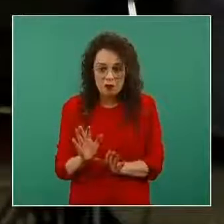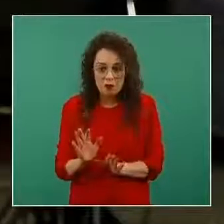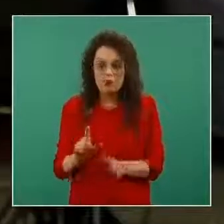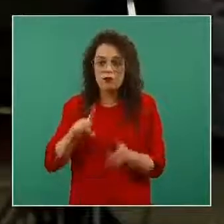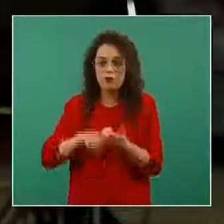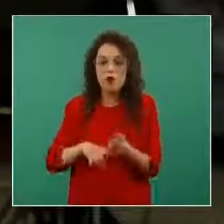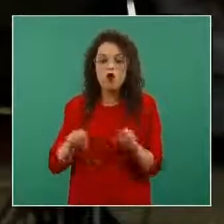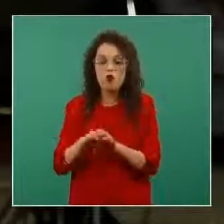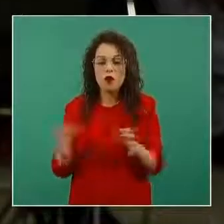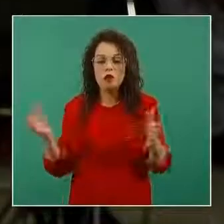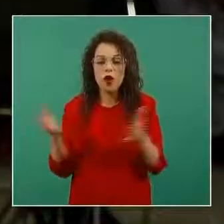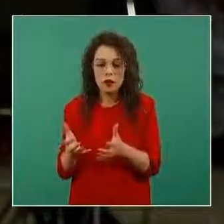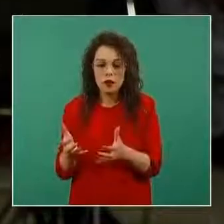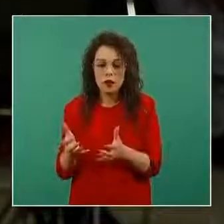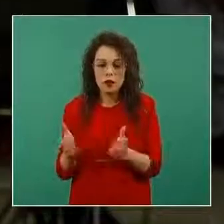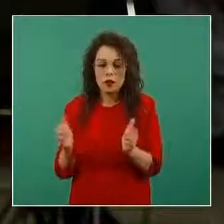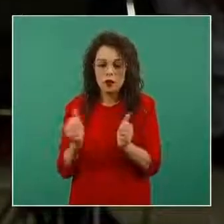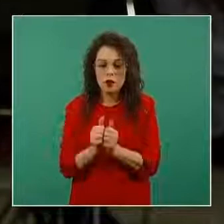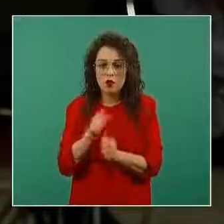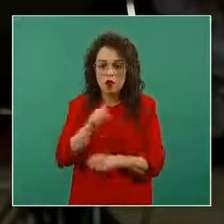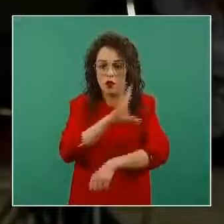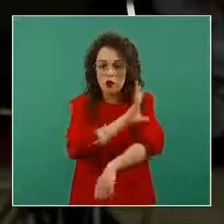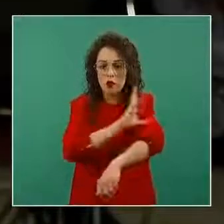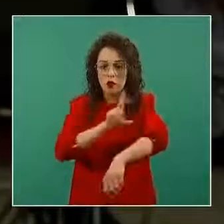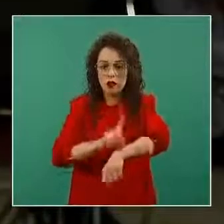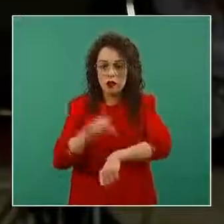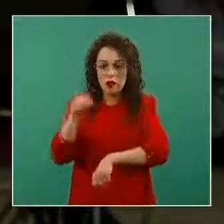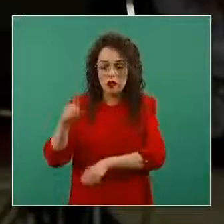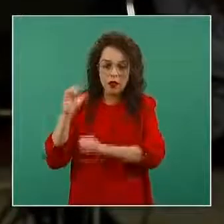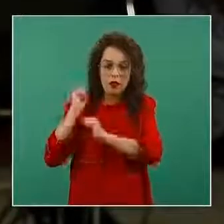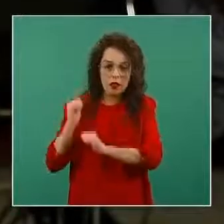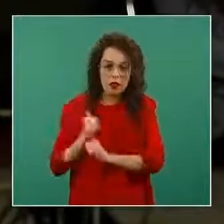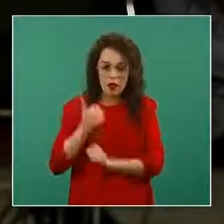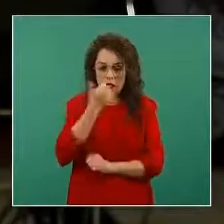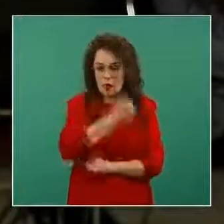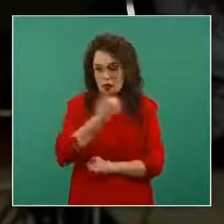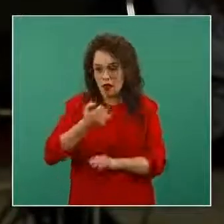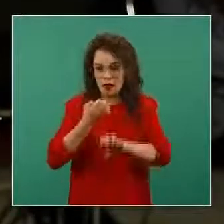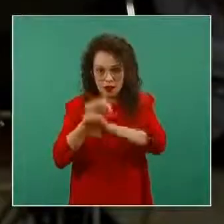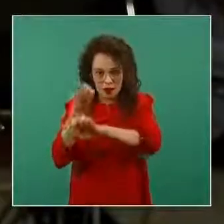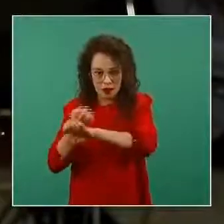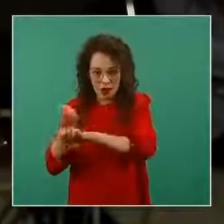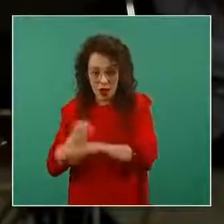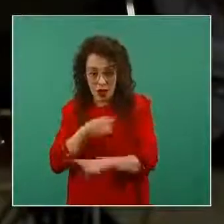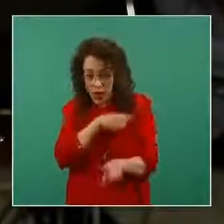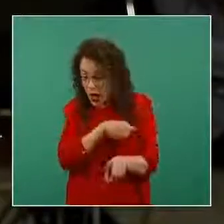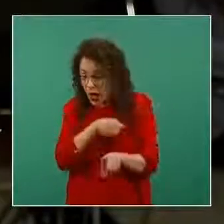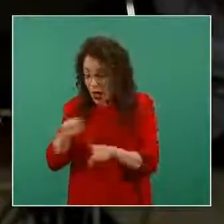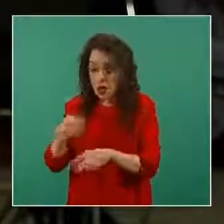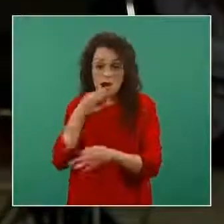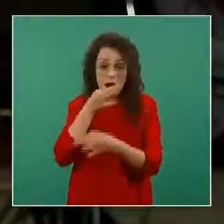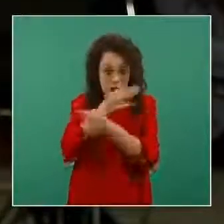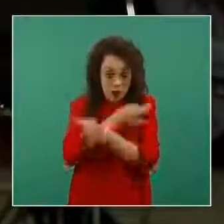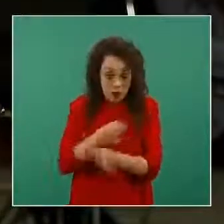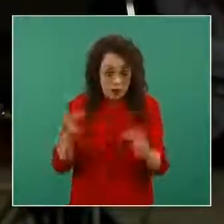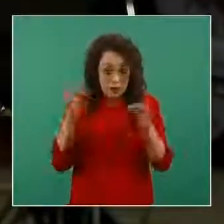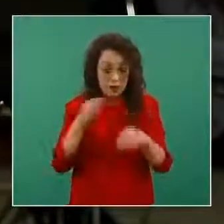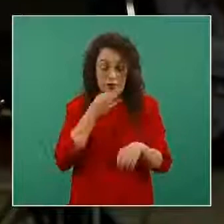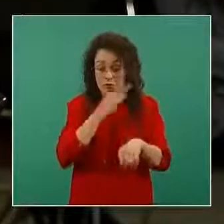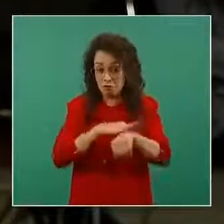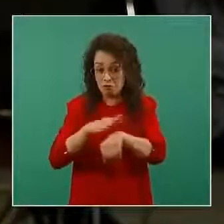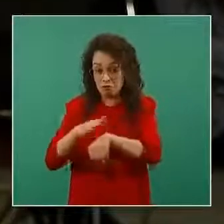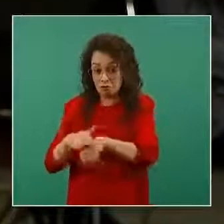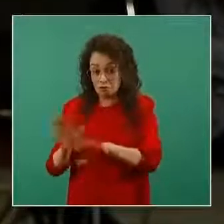a través de los coordinadores en los 32 estados. Ellos van a ser los que van a estar avisando. No habrá manera